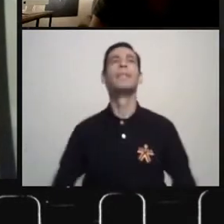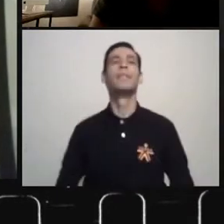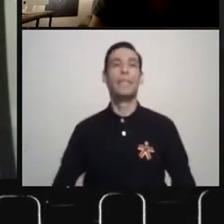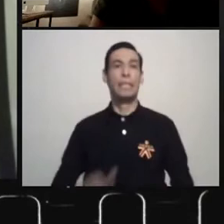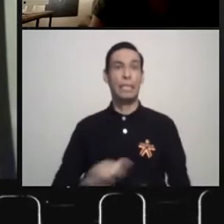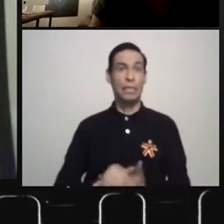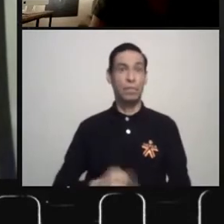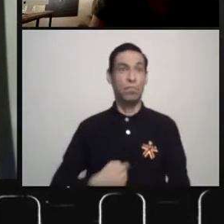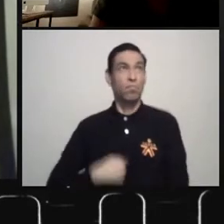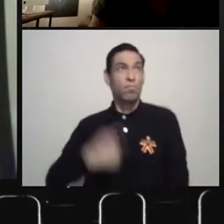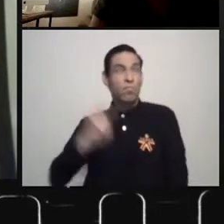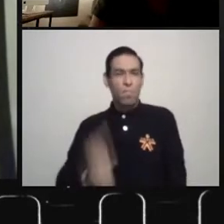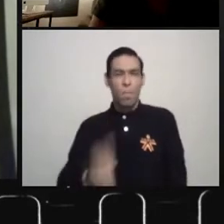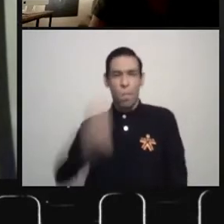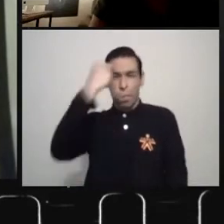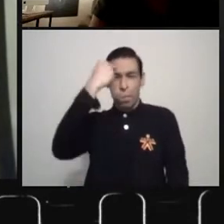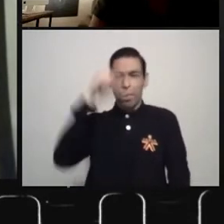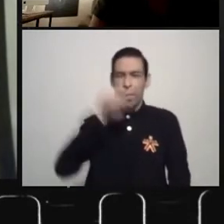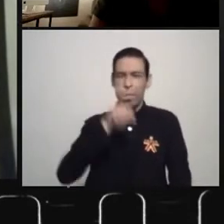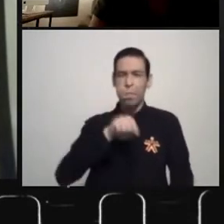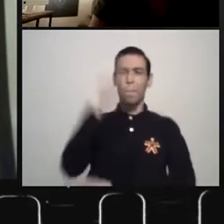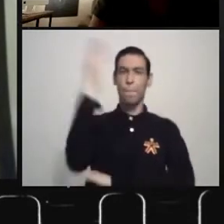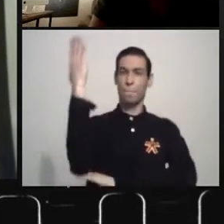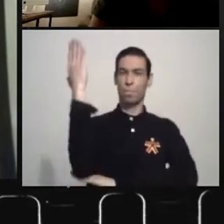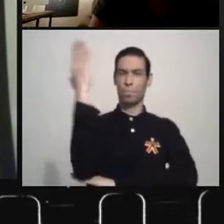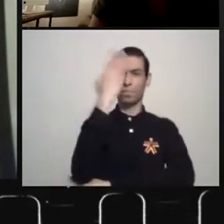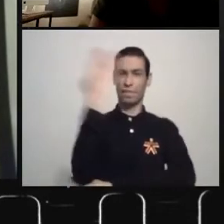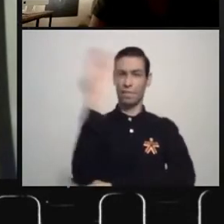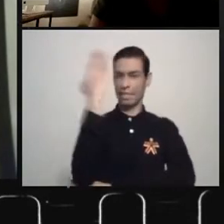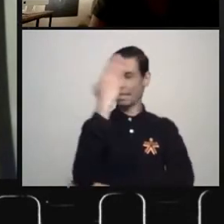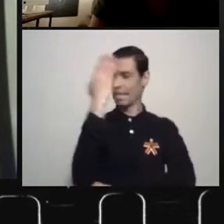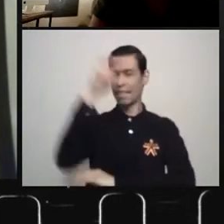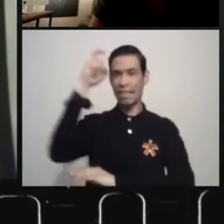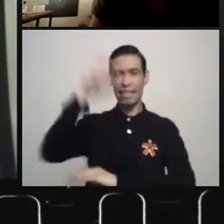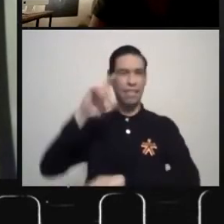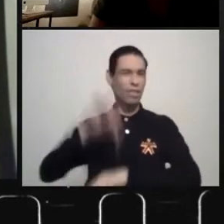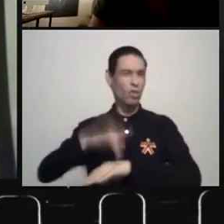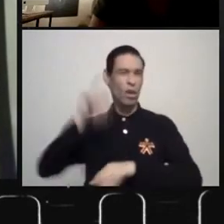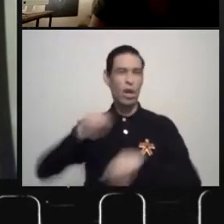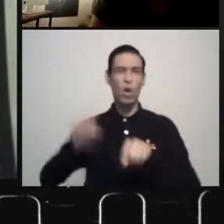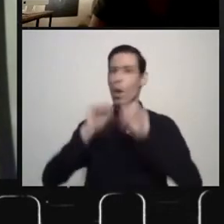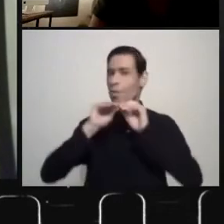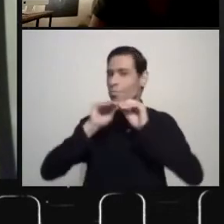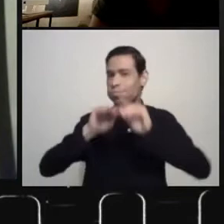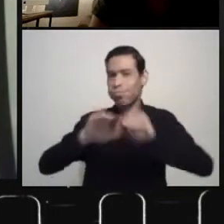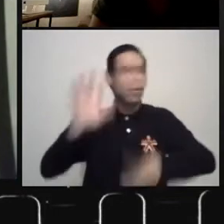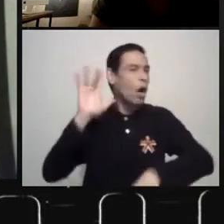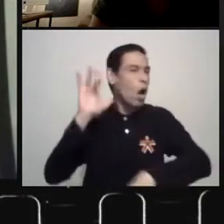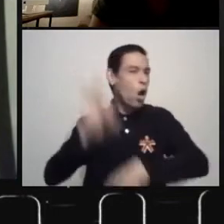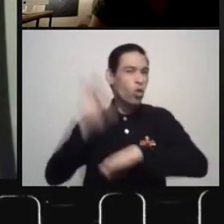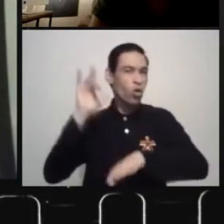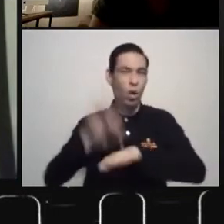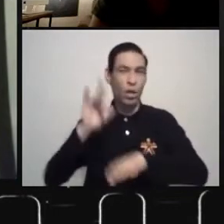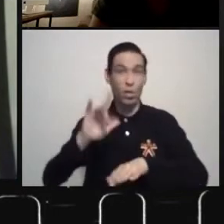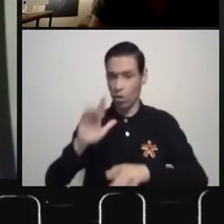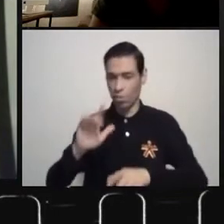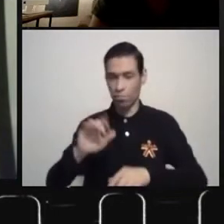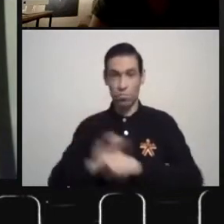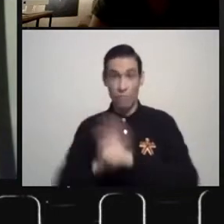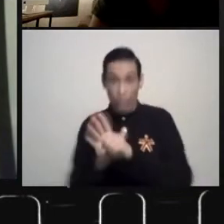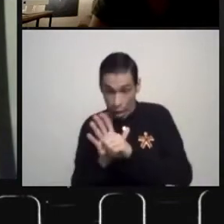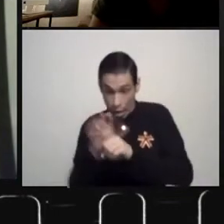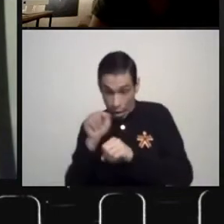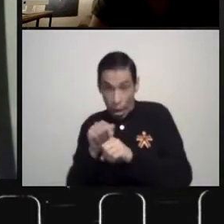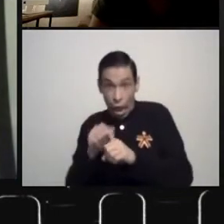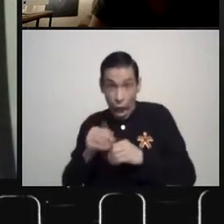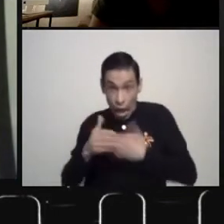son películas que realmente tenían que salir de alguna manera, ¿me explico? Como que no se hicieron en pandemia, pero